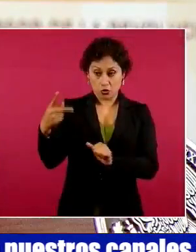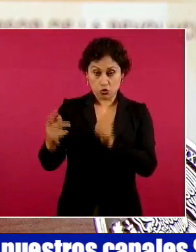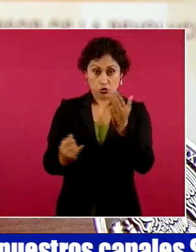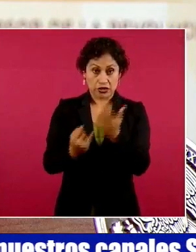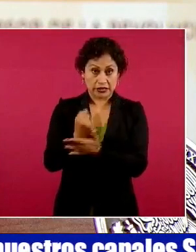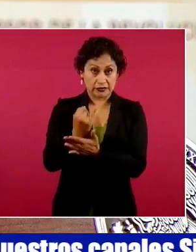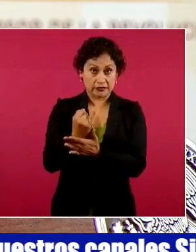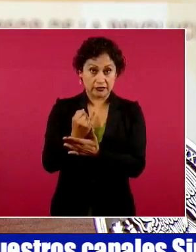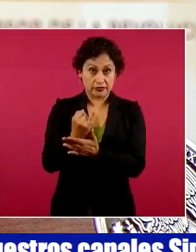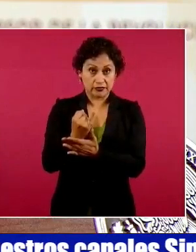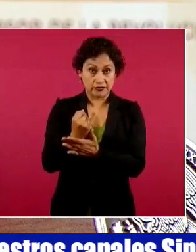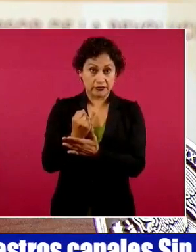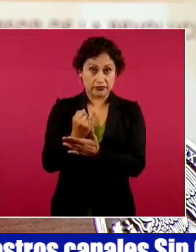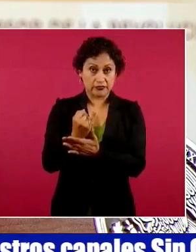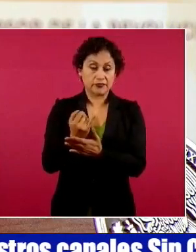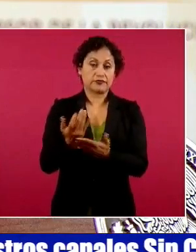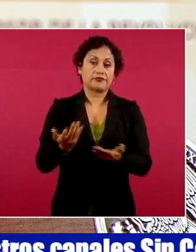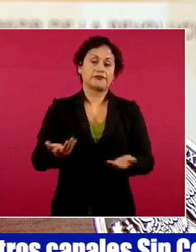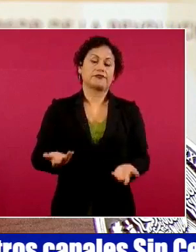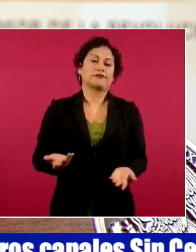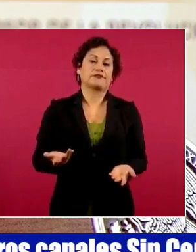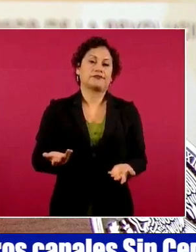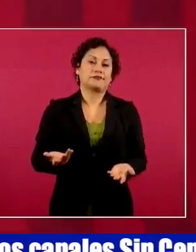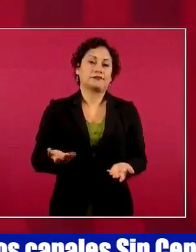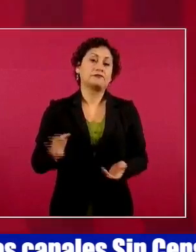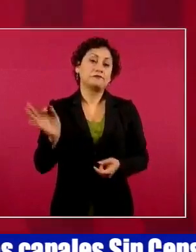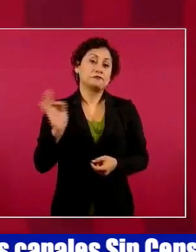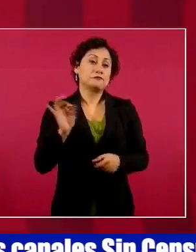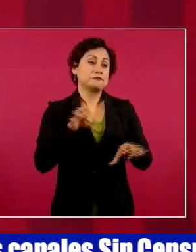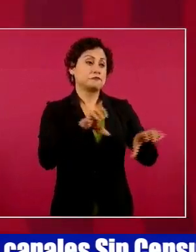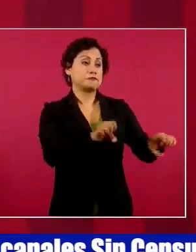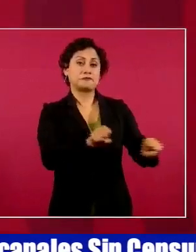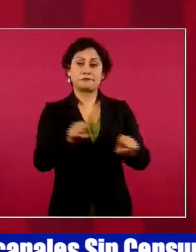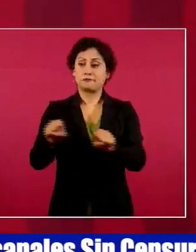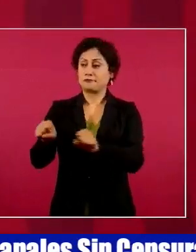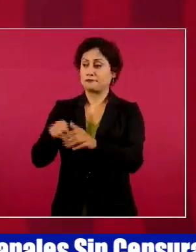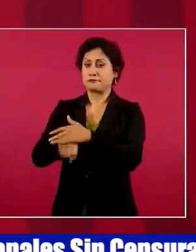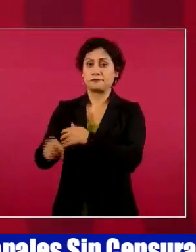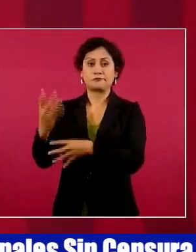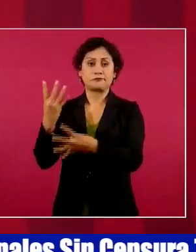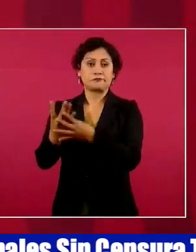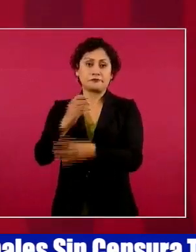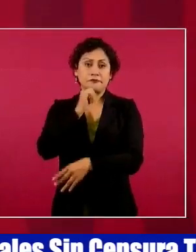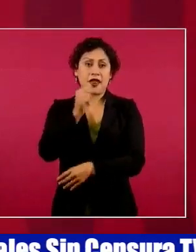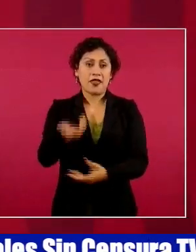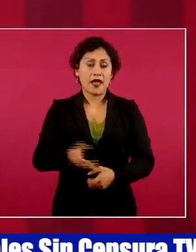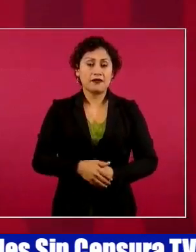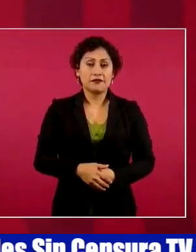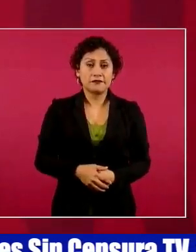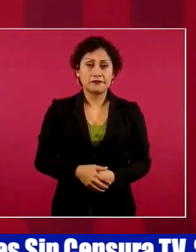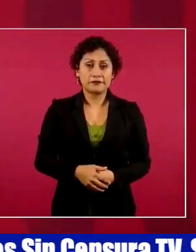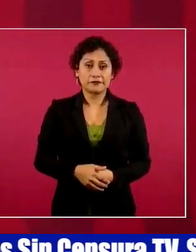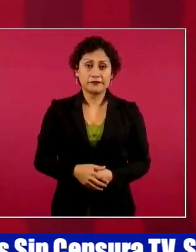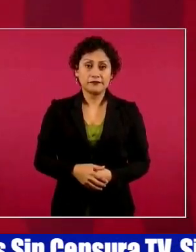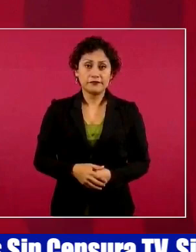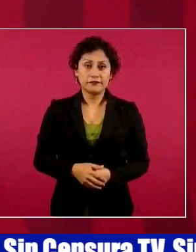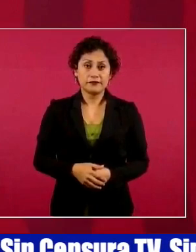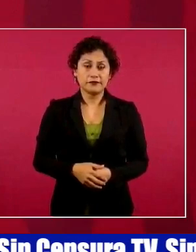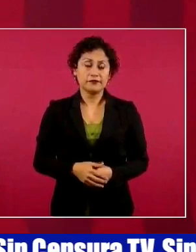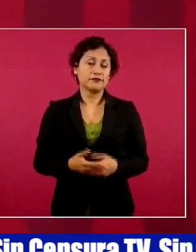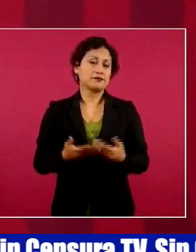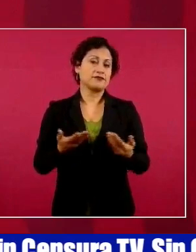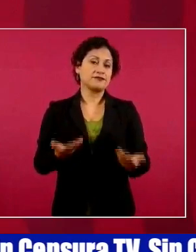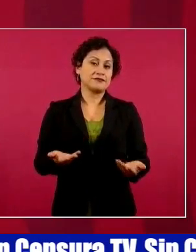día, por ejemplo, un compañero y en la mañanera le dijo que el ejército usaba armas, ¿no? Y le digo, pues sí,